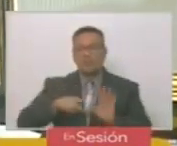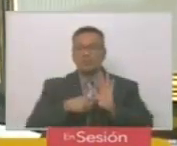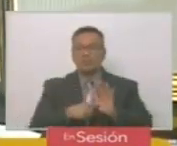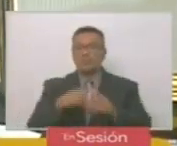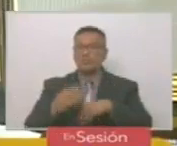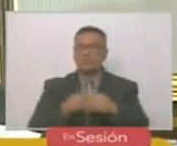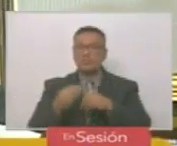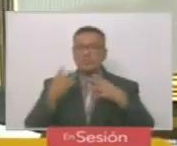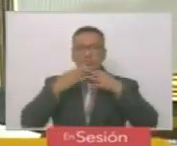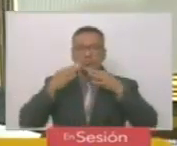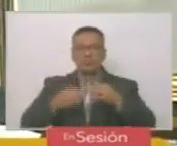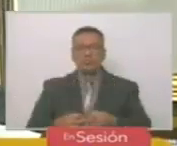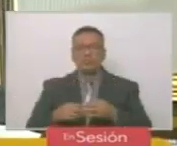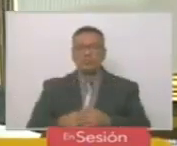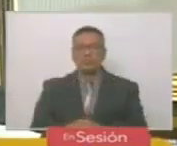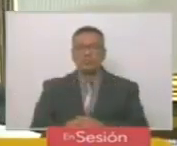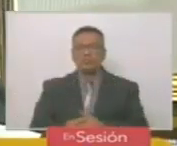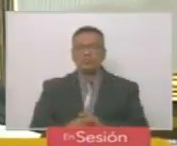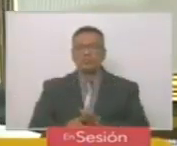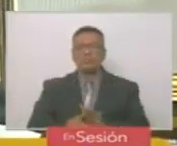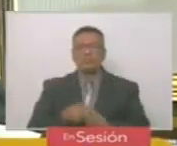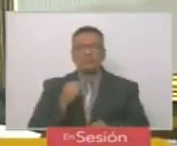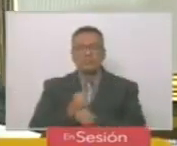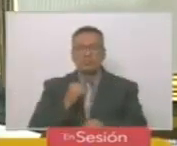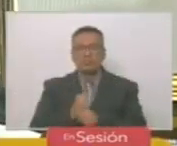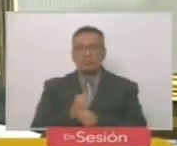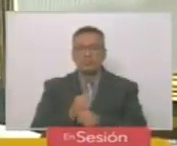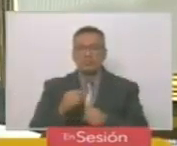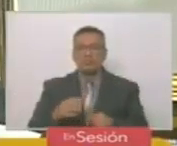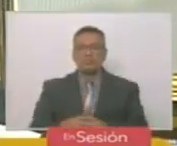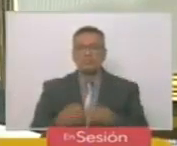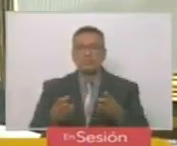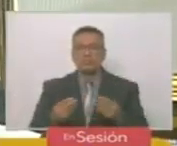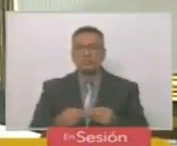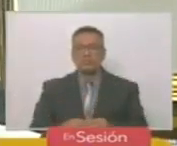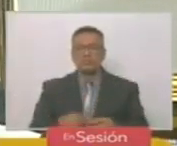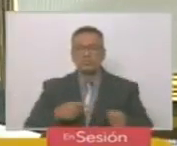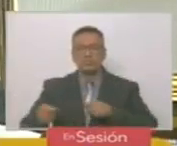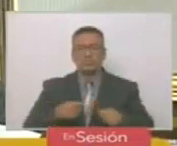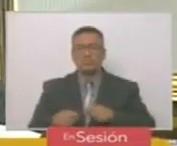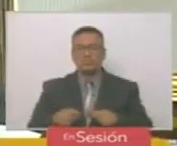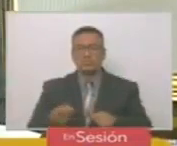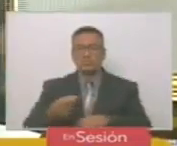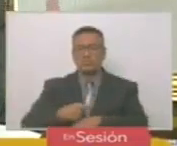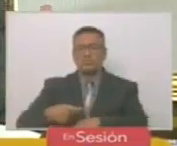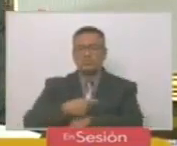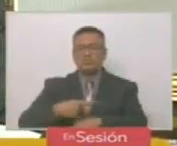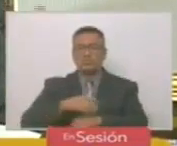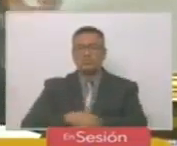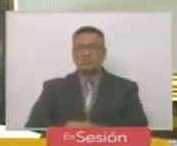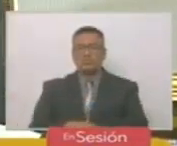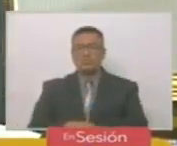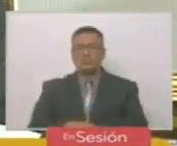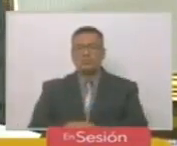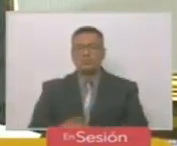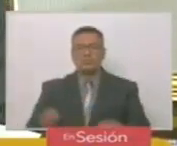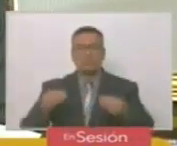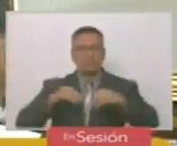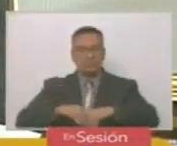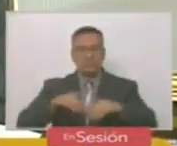cómo realmente funcionan, trabajan los movimientos que buscan la